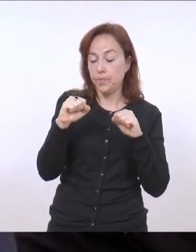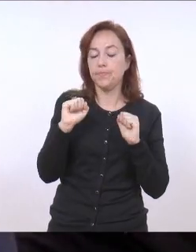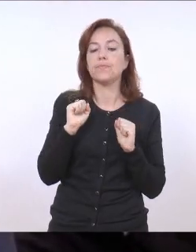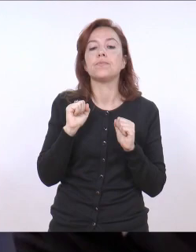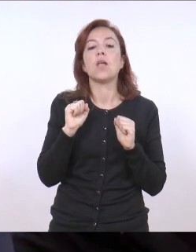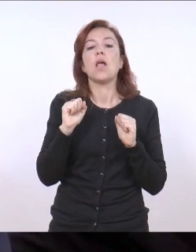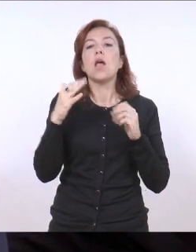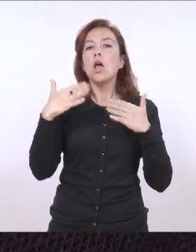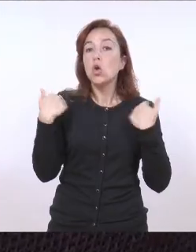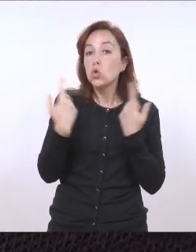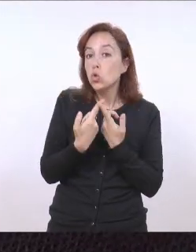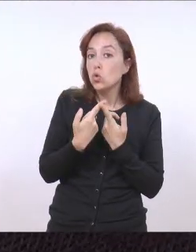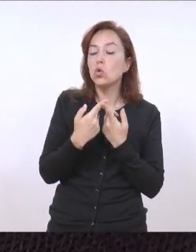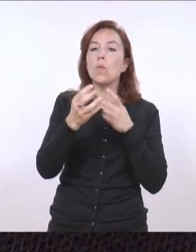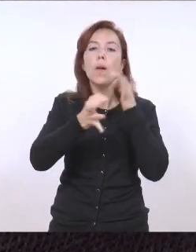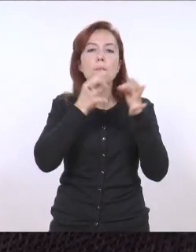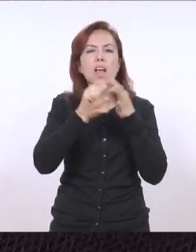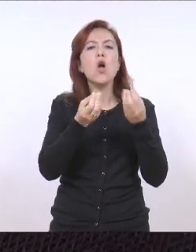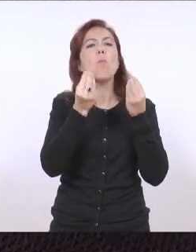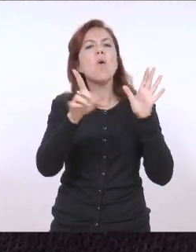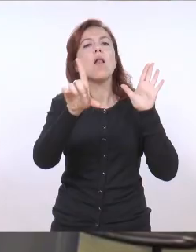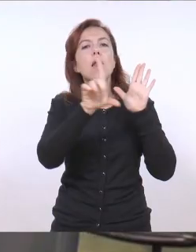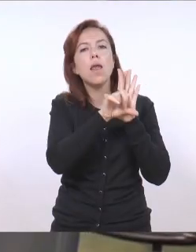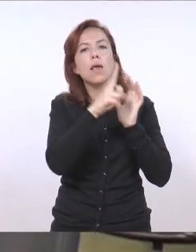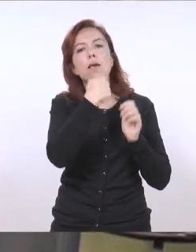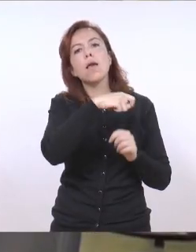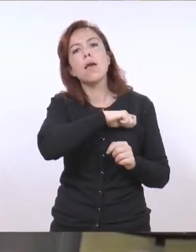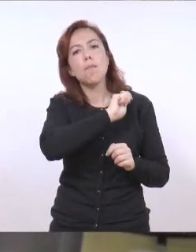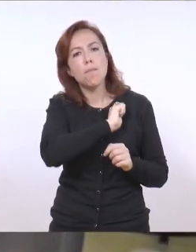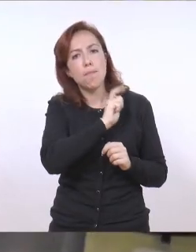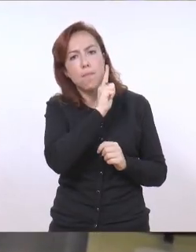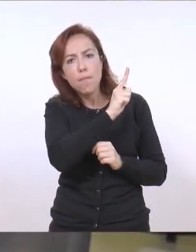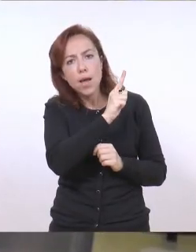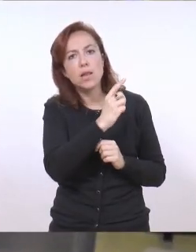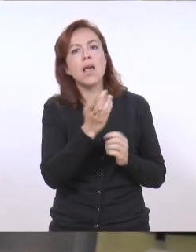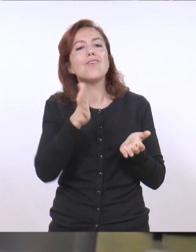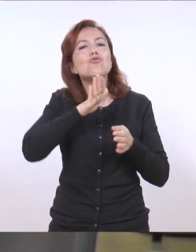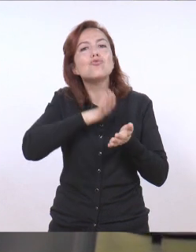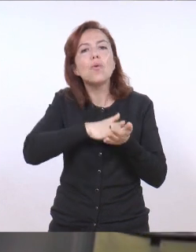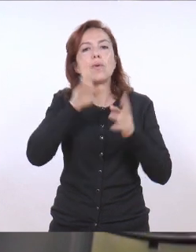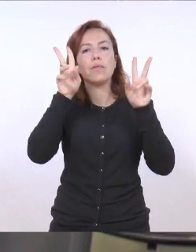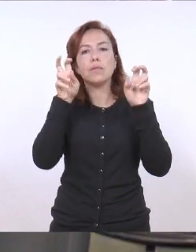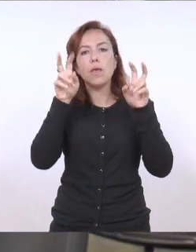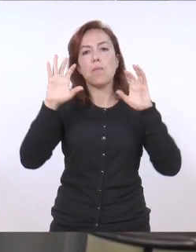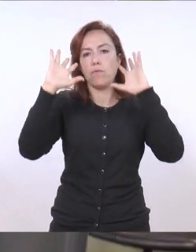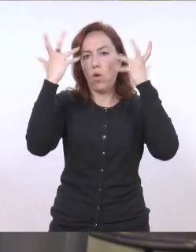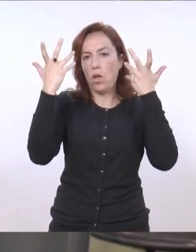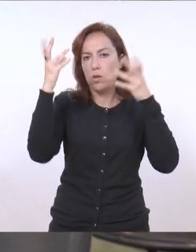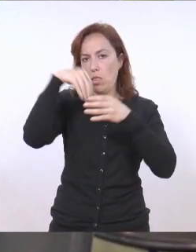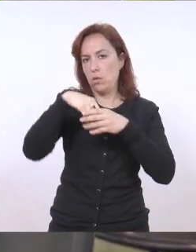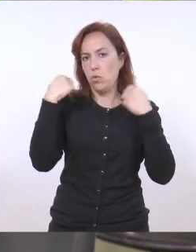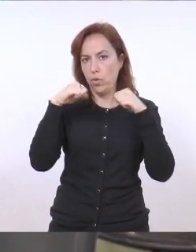a realizar una explicación de la legislación española que tenemos en materia de violencia en el deporte.